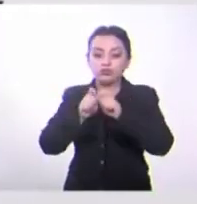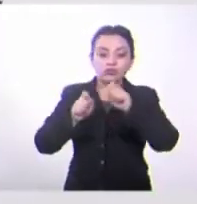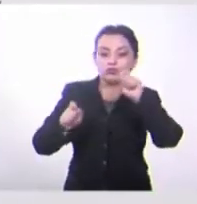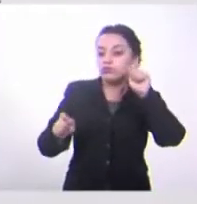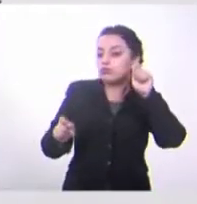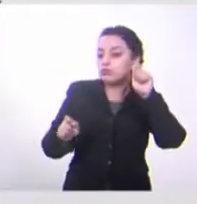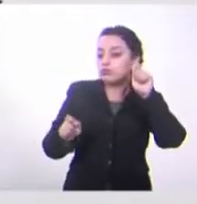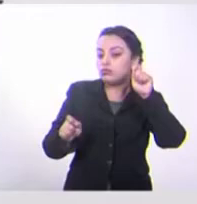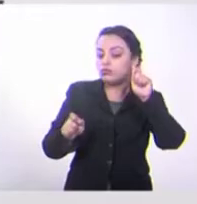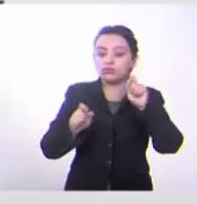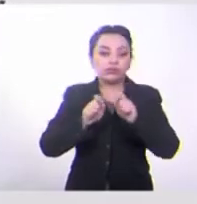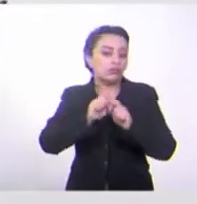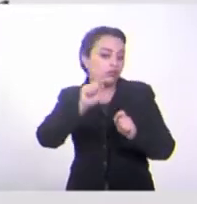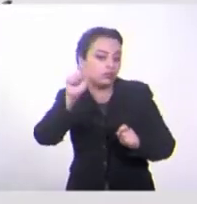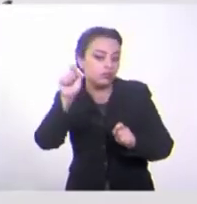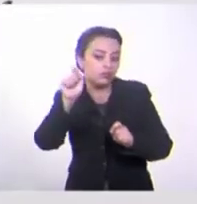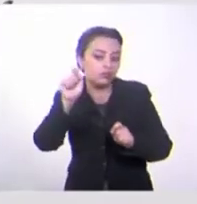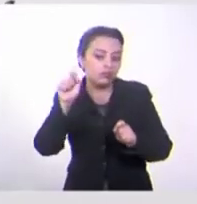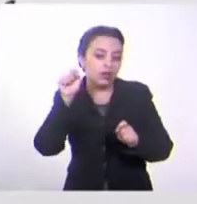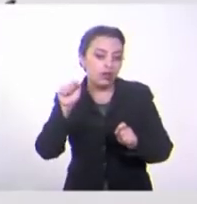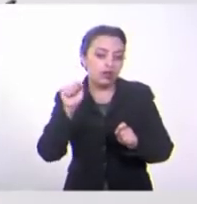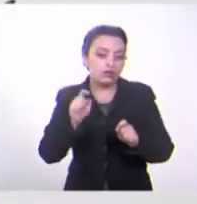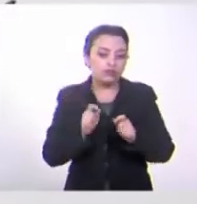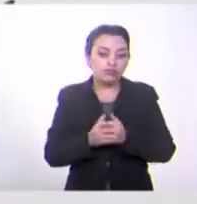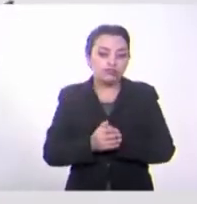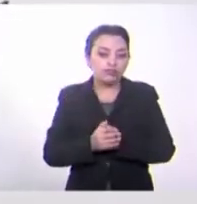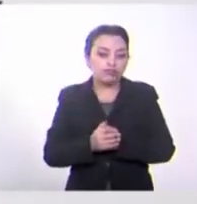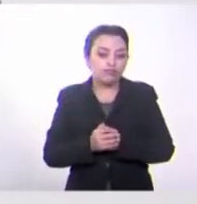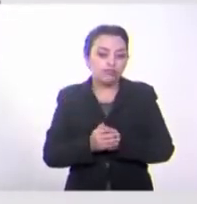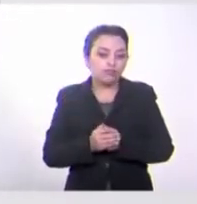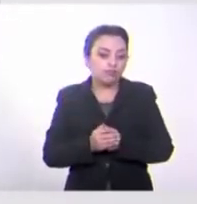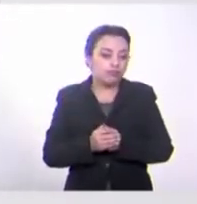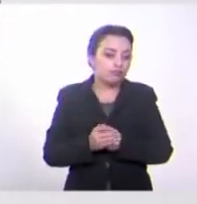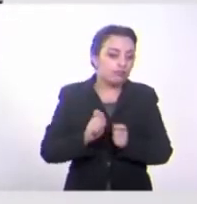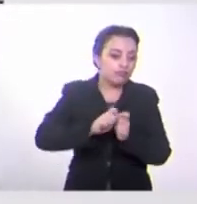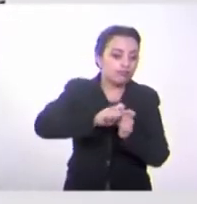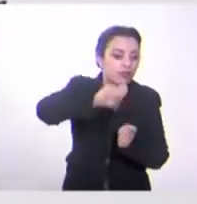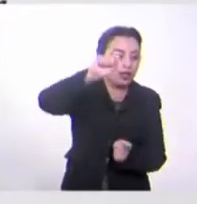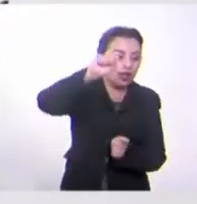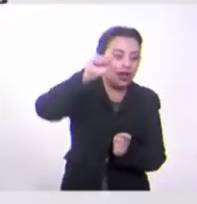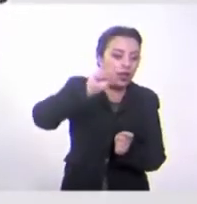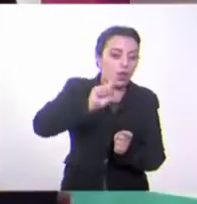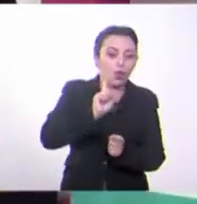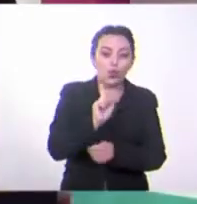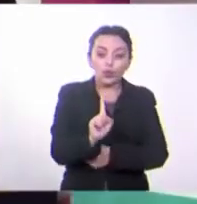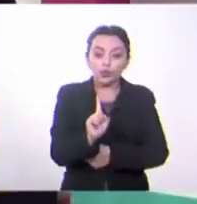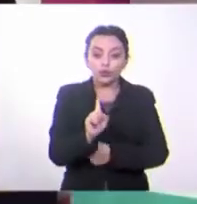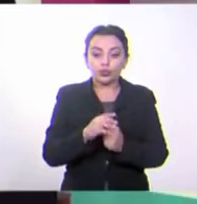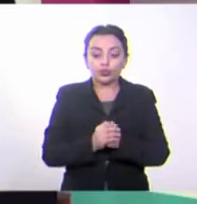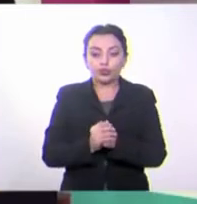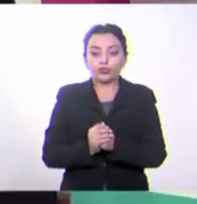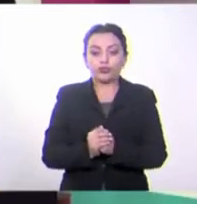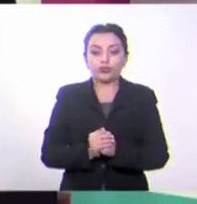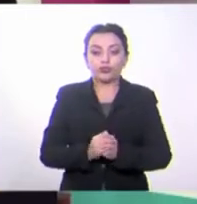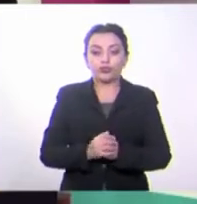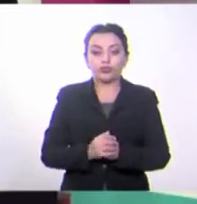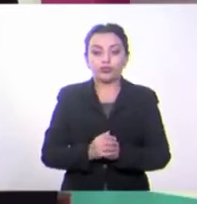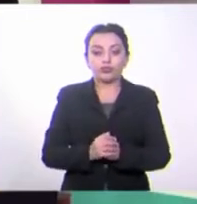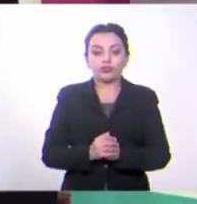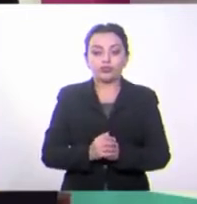del triángulo, es 1, ¿sí? Entonces,